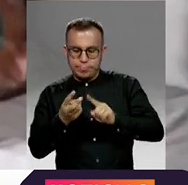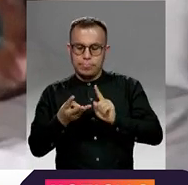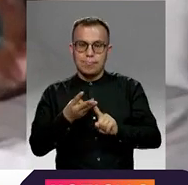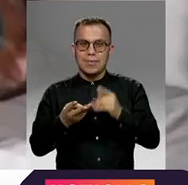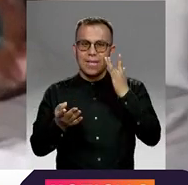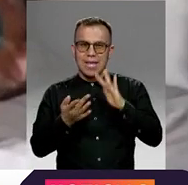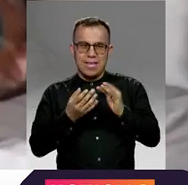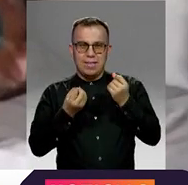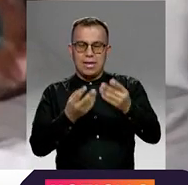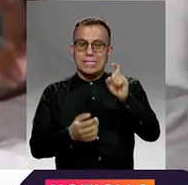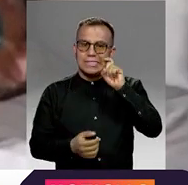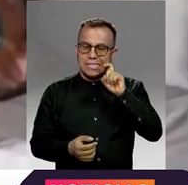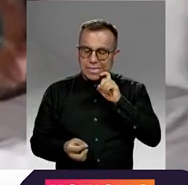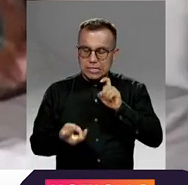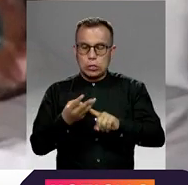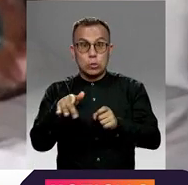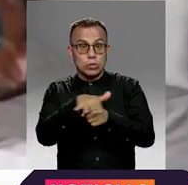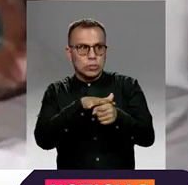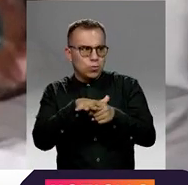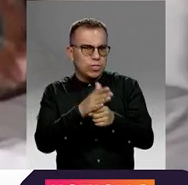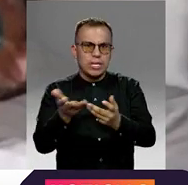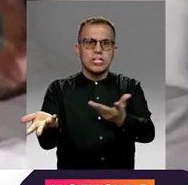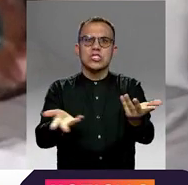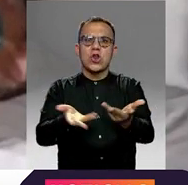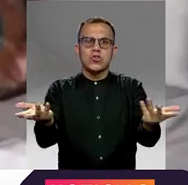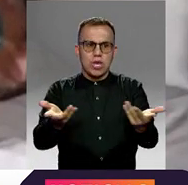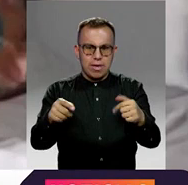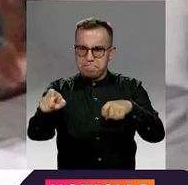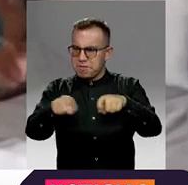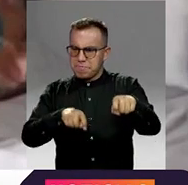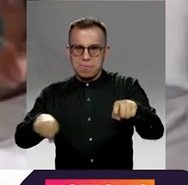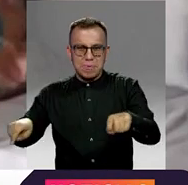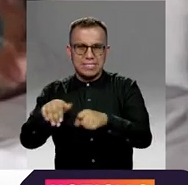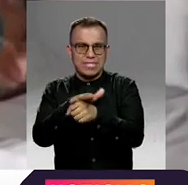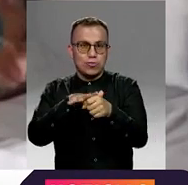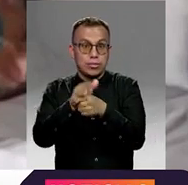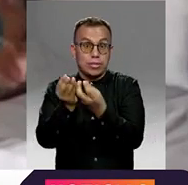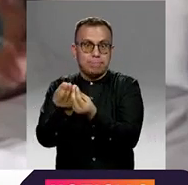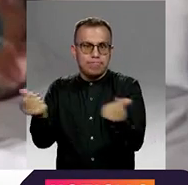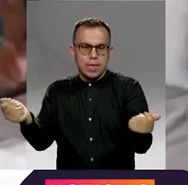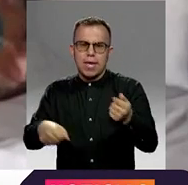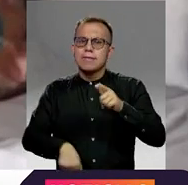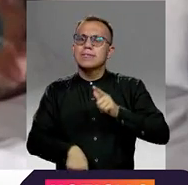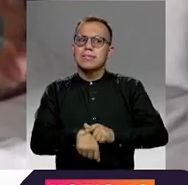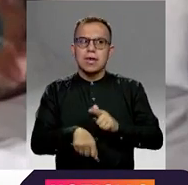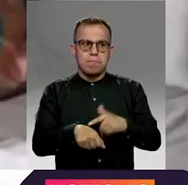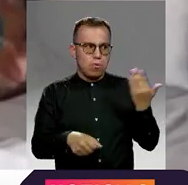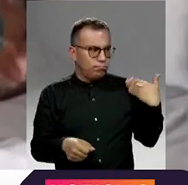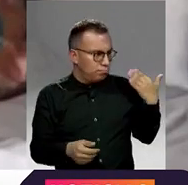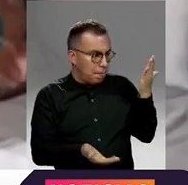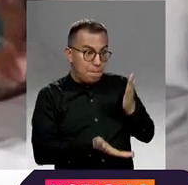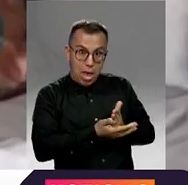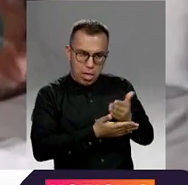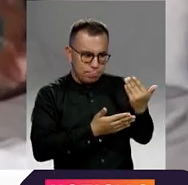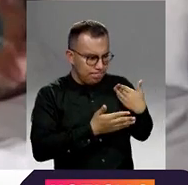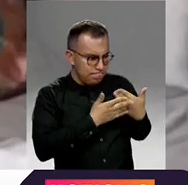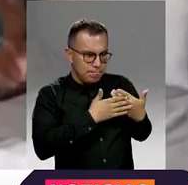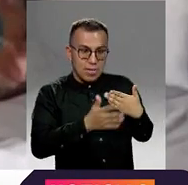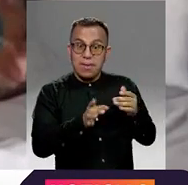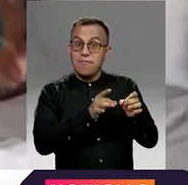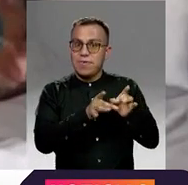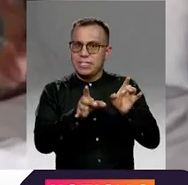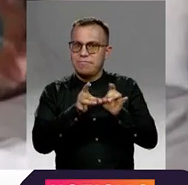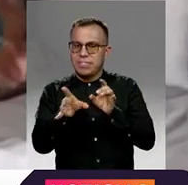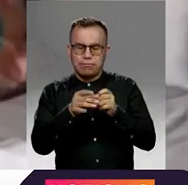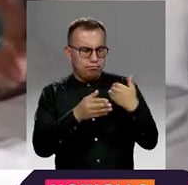edad, sexo, circunstancias en las cuales se ha presentado el hecho, tiempo, es decir, las fechas y por lo tanto